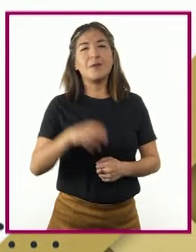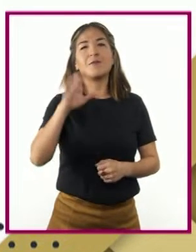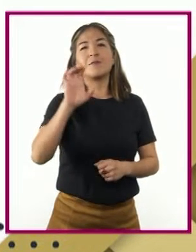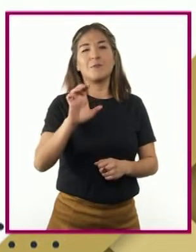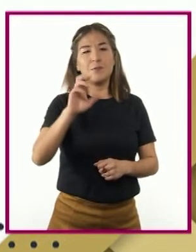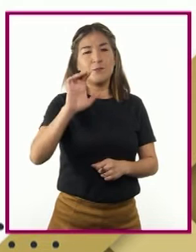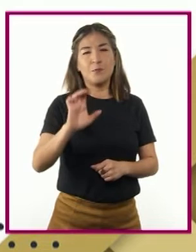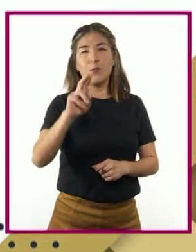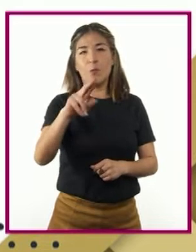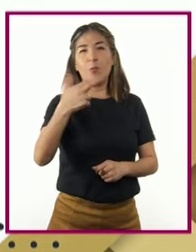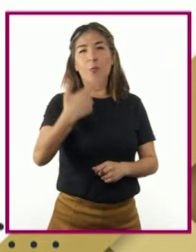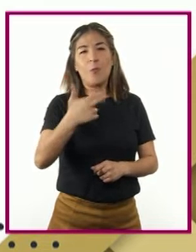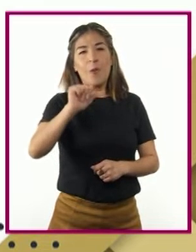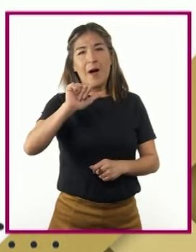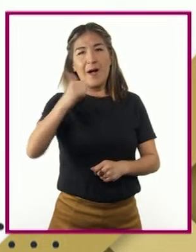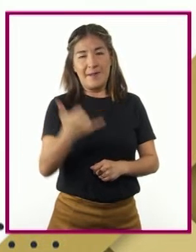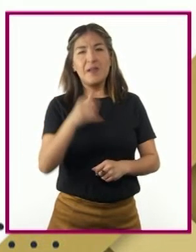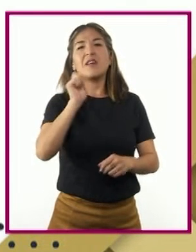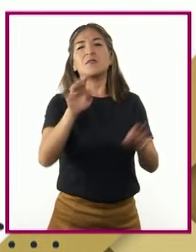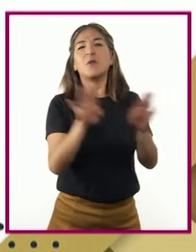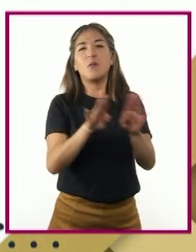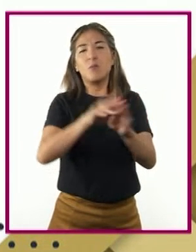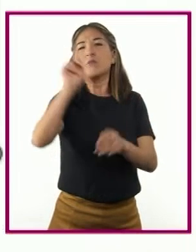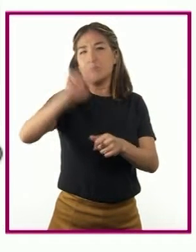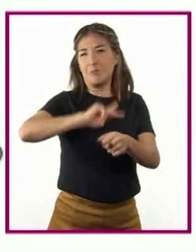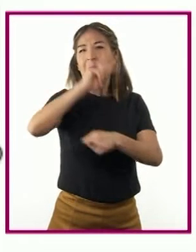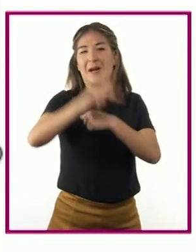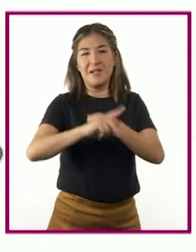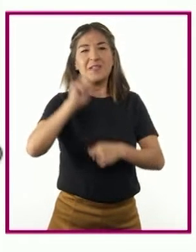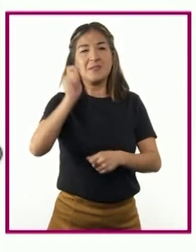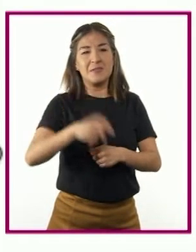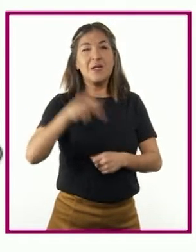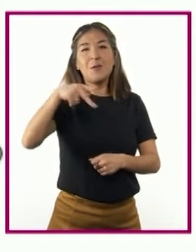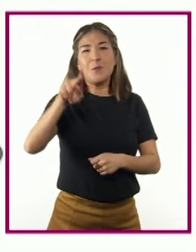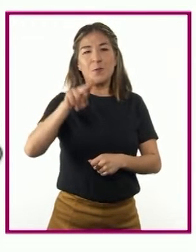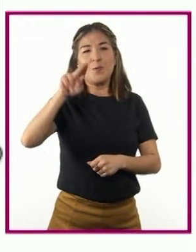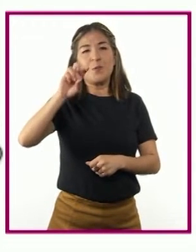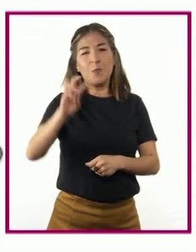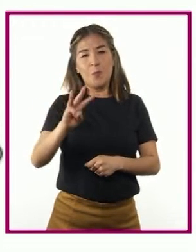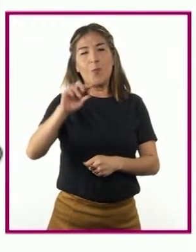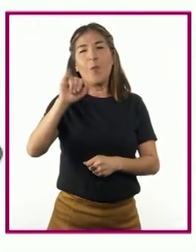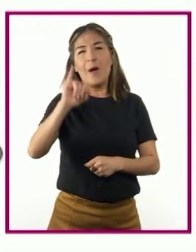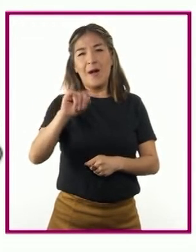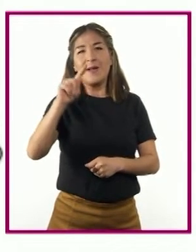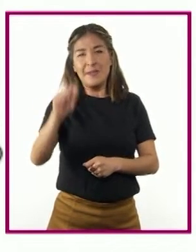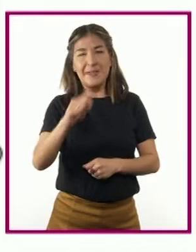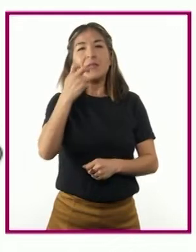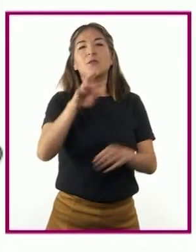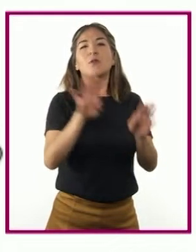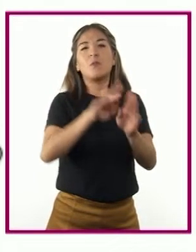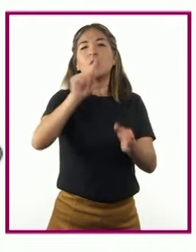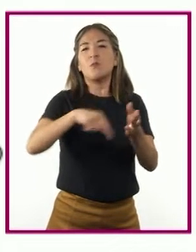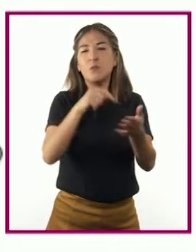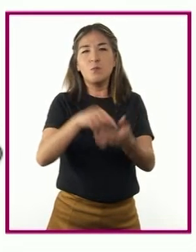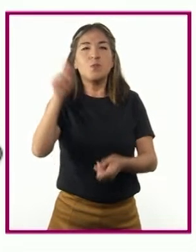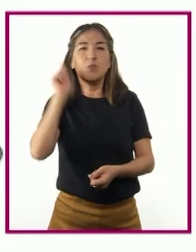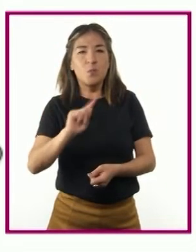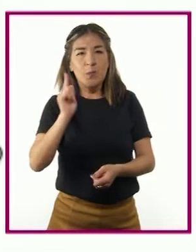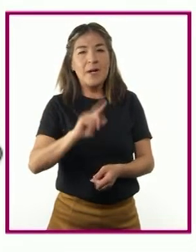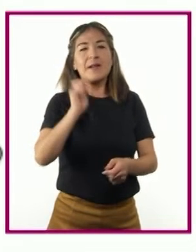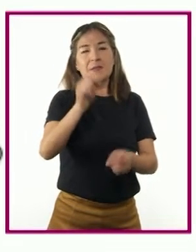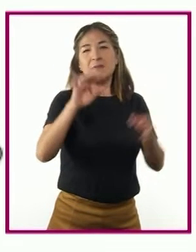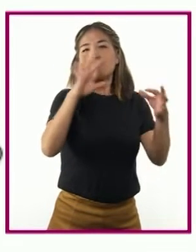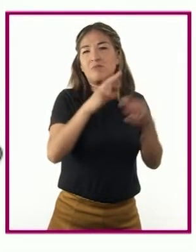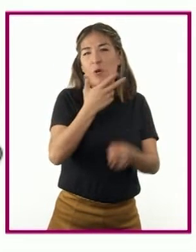cuya pirámide de edades es desequilibrada, ya que indica una mayor presencia de hombres o de mujeres en algún